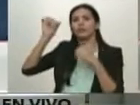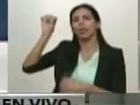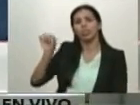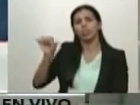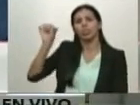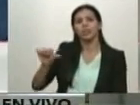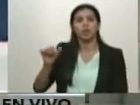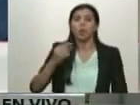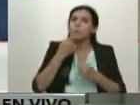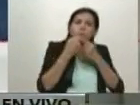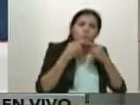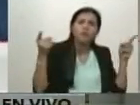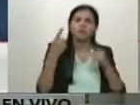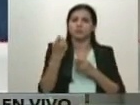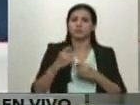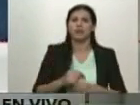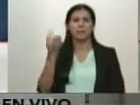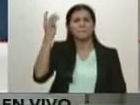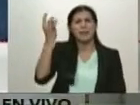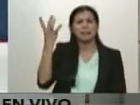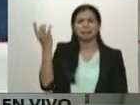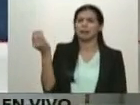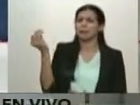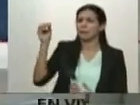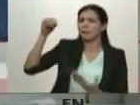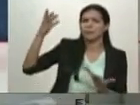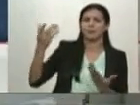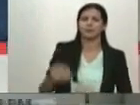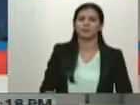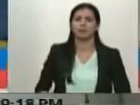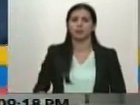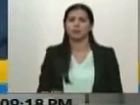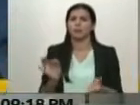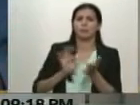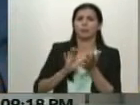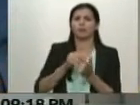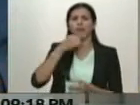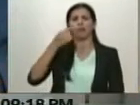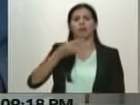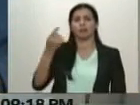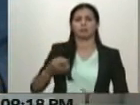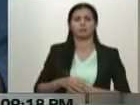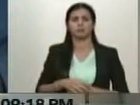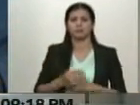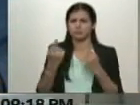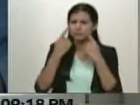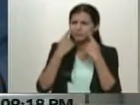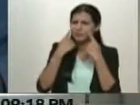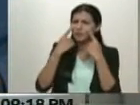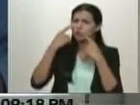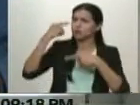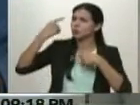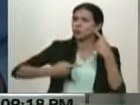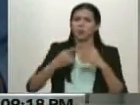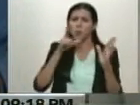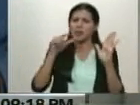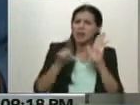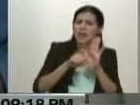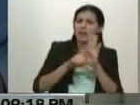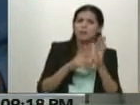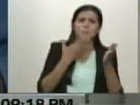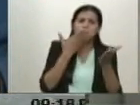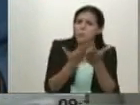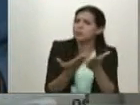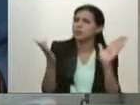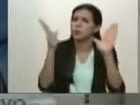Una improvisadera, una piratería, han convertido la Asamblea Nacional. Metan el ojo para que vean, todos los días están, no tienen leyes, no tienen propuestas, no